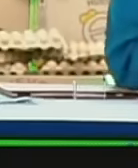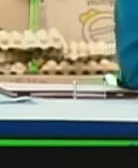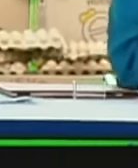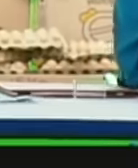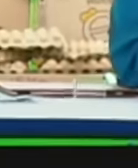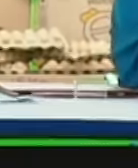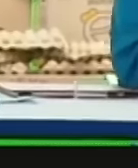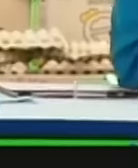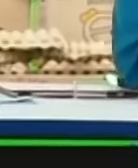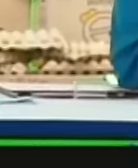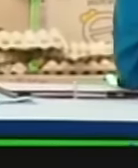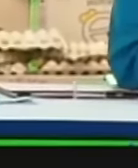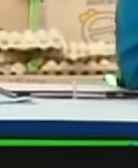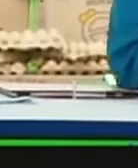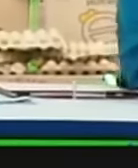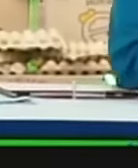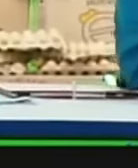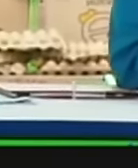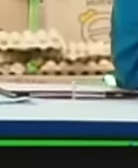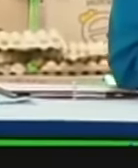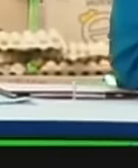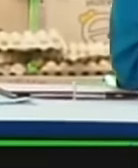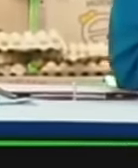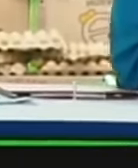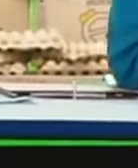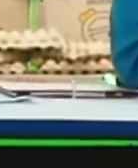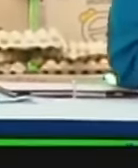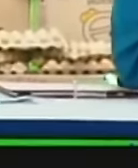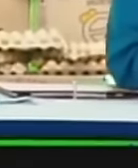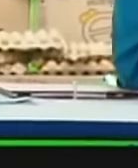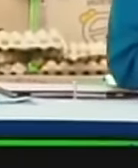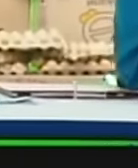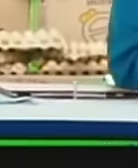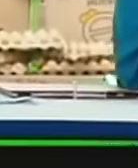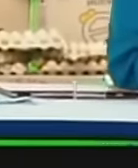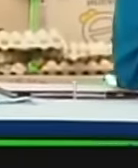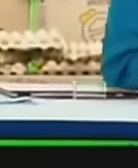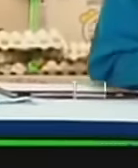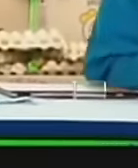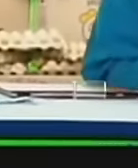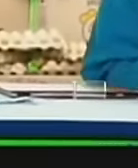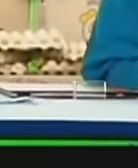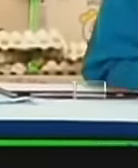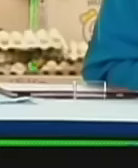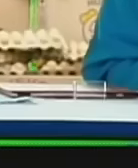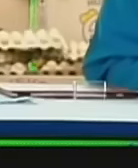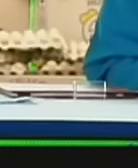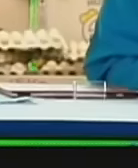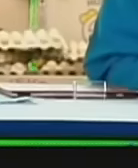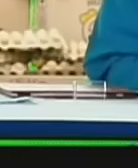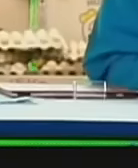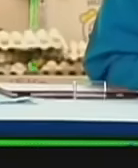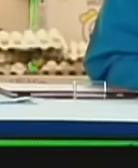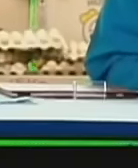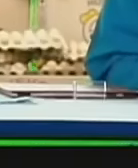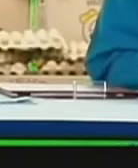China. Somos uno de los 15 países que ha firmado este protocolo para llegar al mercado chino.